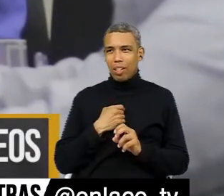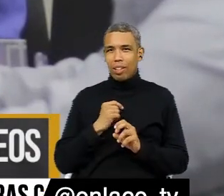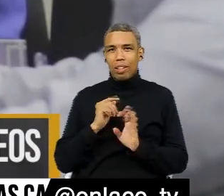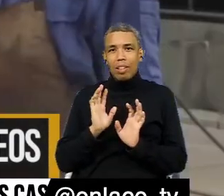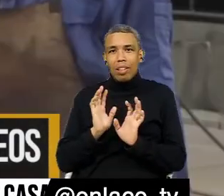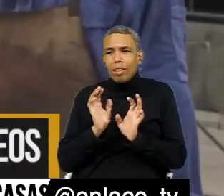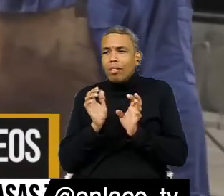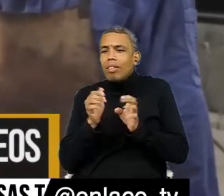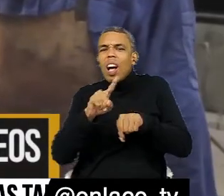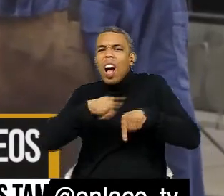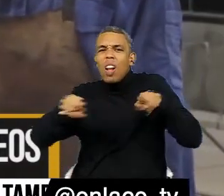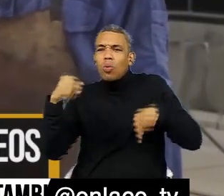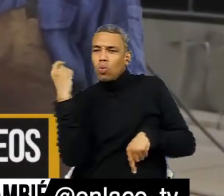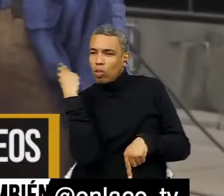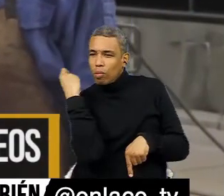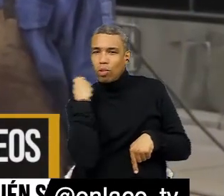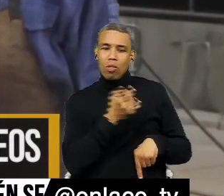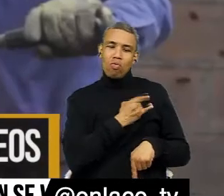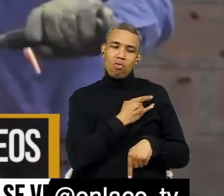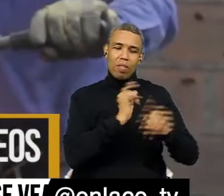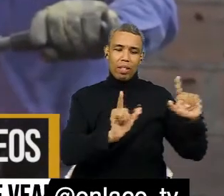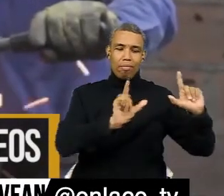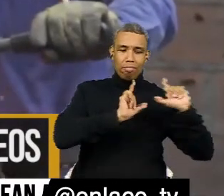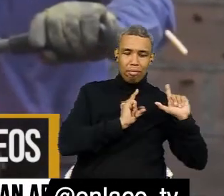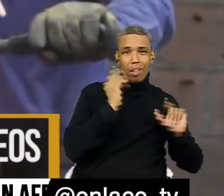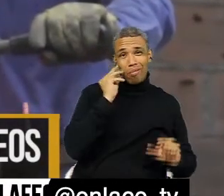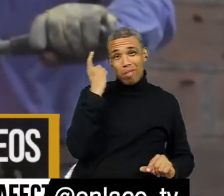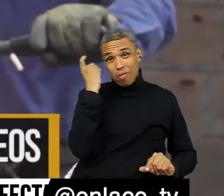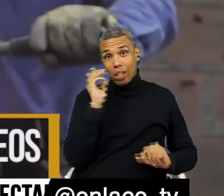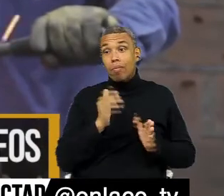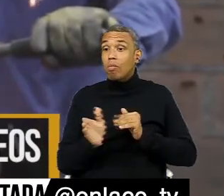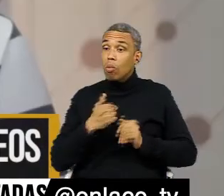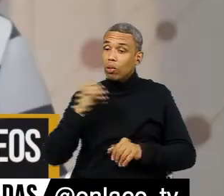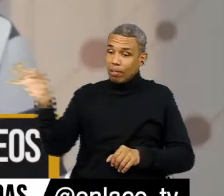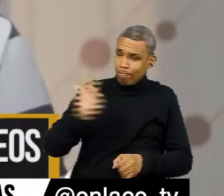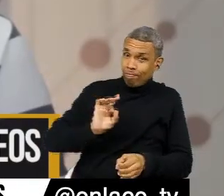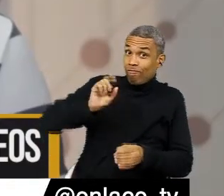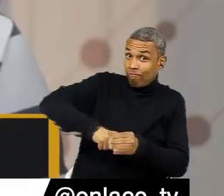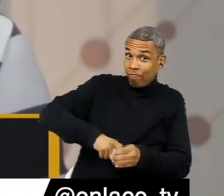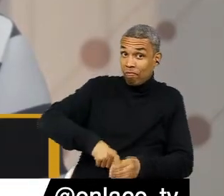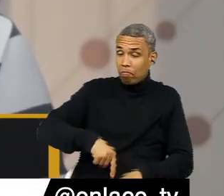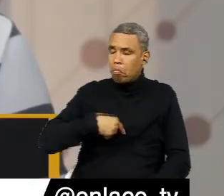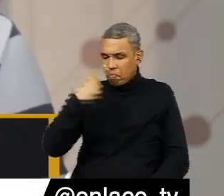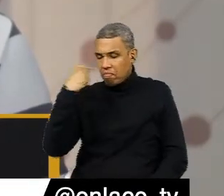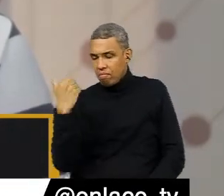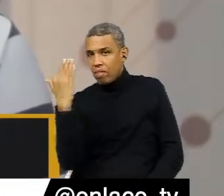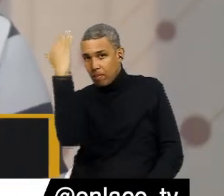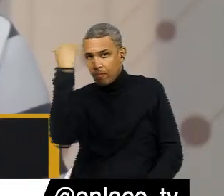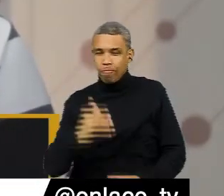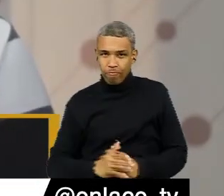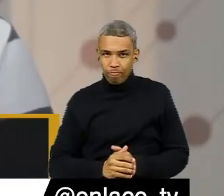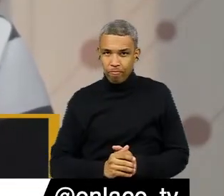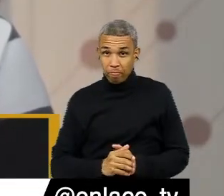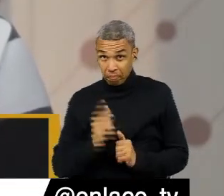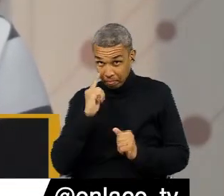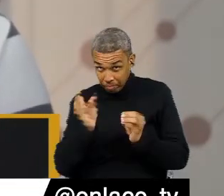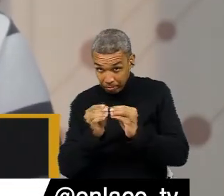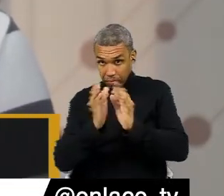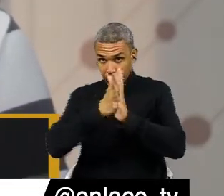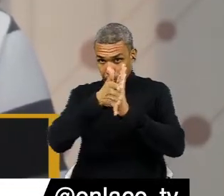universidad, debido al alto índice de desempleo que hay en esta población. La idea es que entre haya más